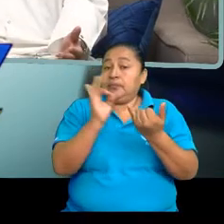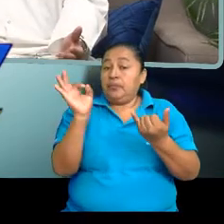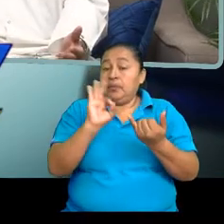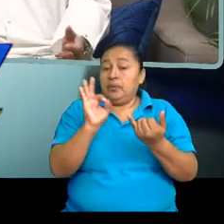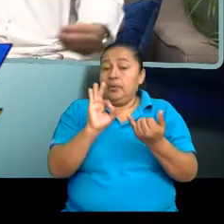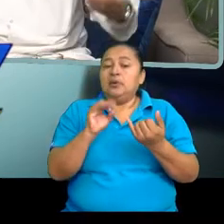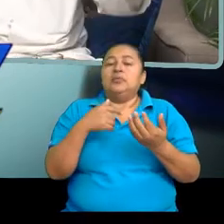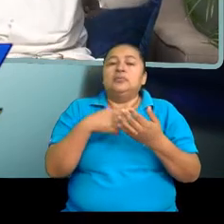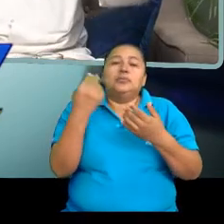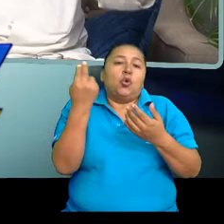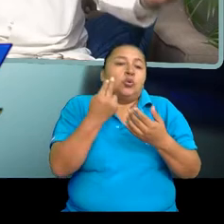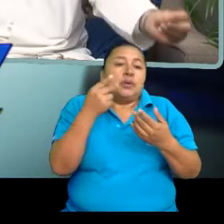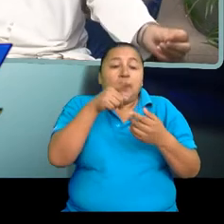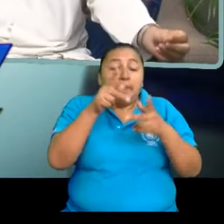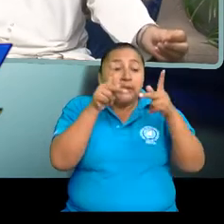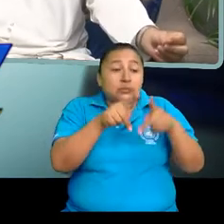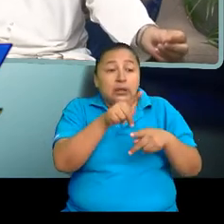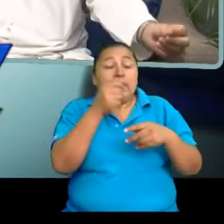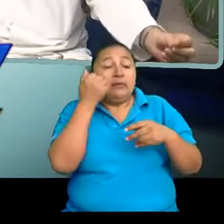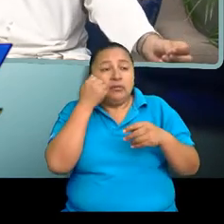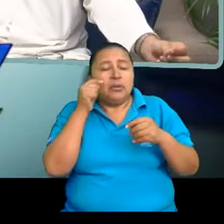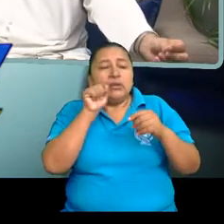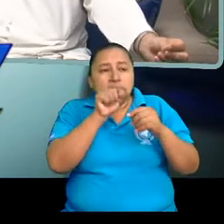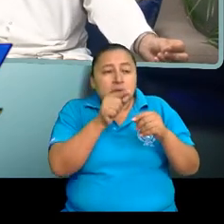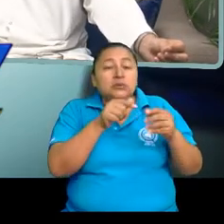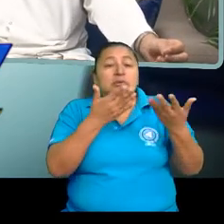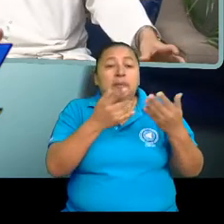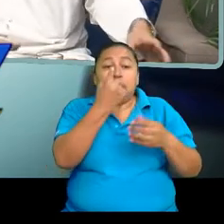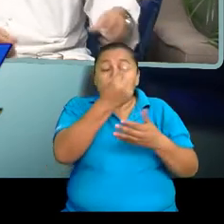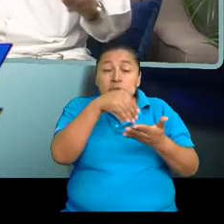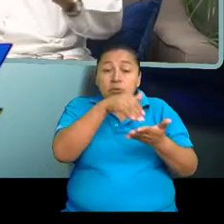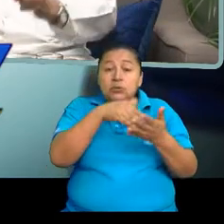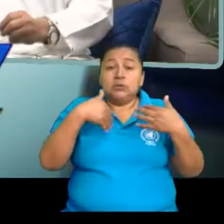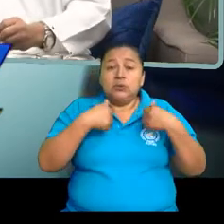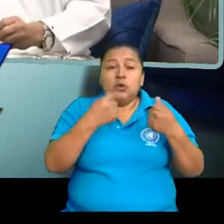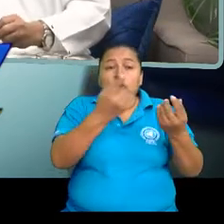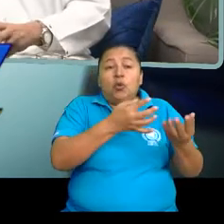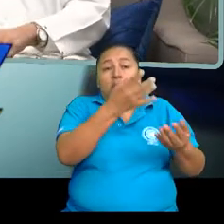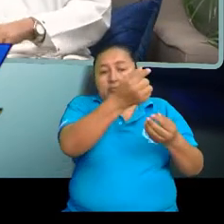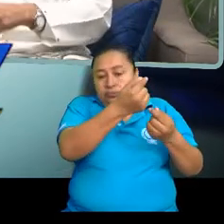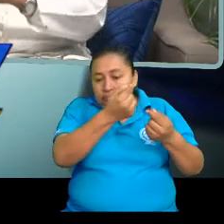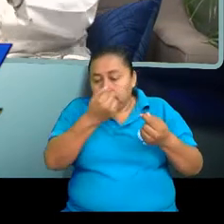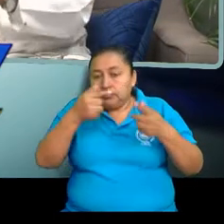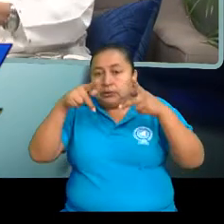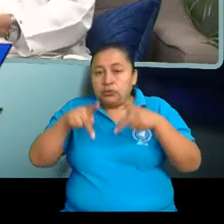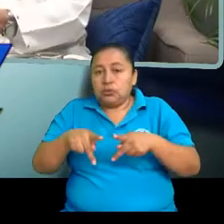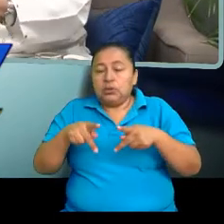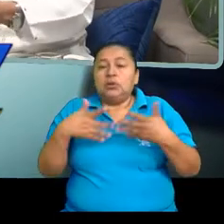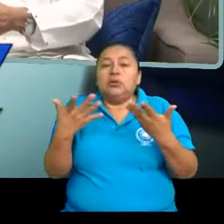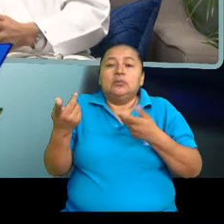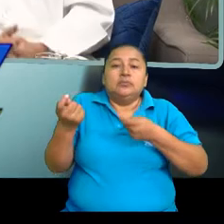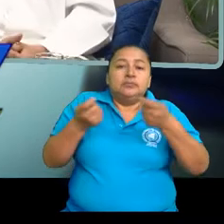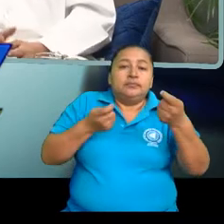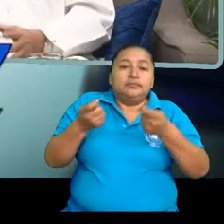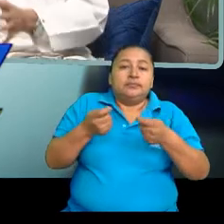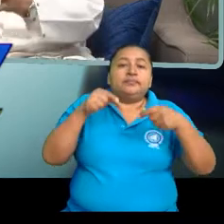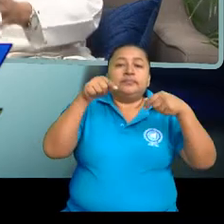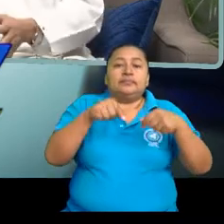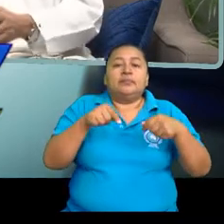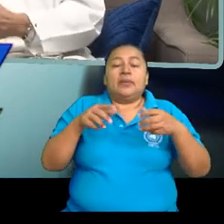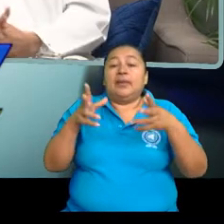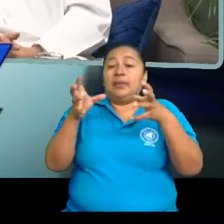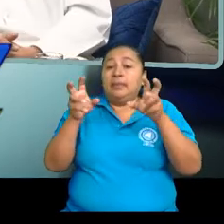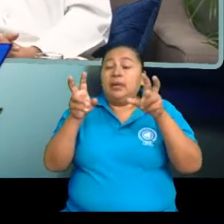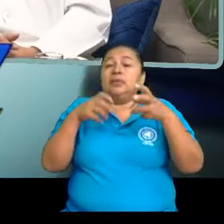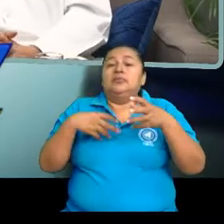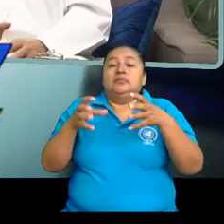el manejo del caso, desde que se detecta una unidad de salud, cómo se transporta y el manejo del caso en la área